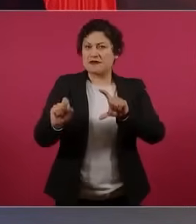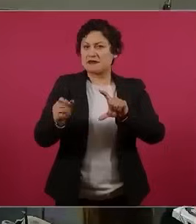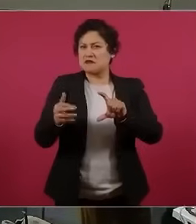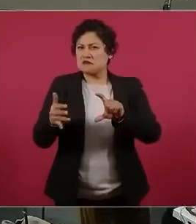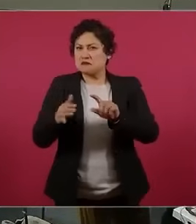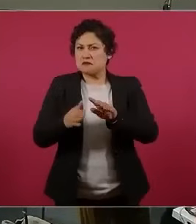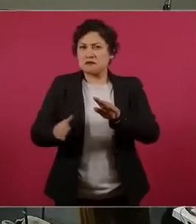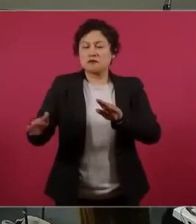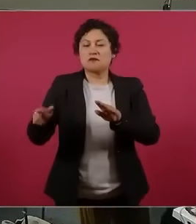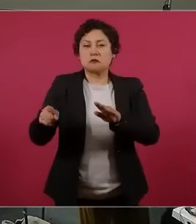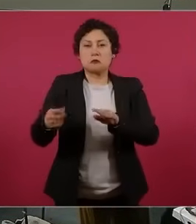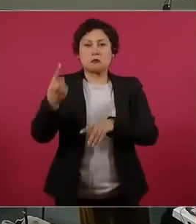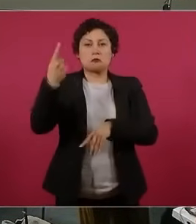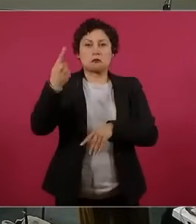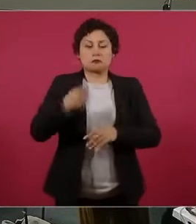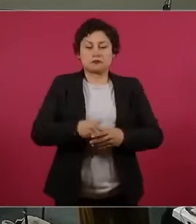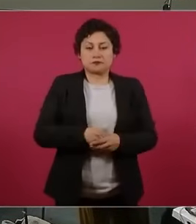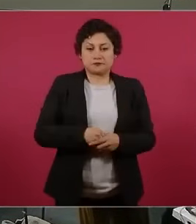Aquí,